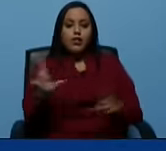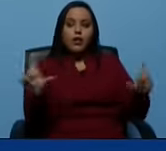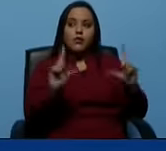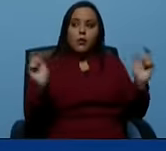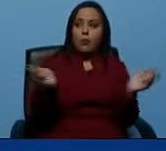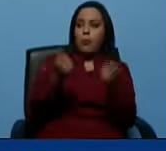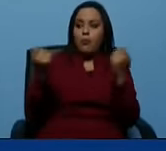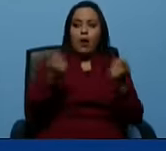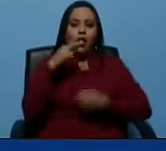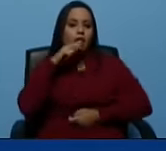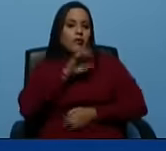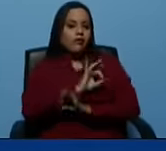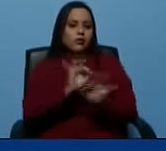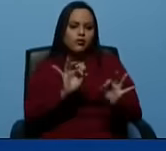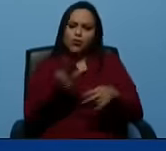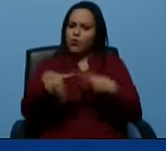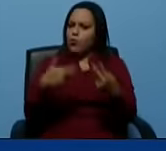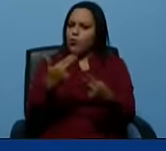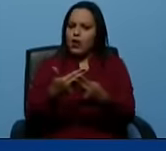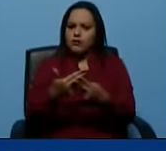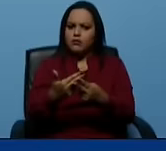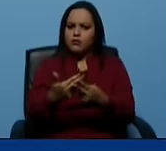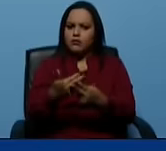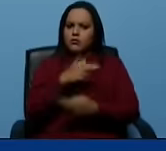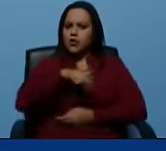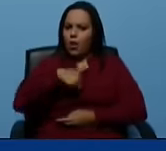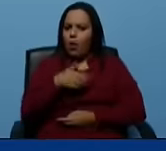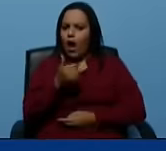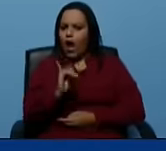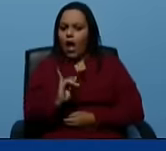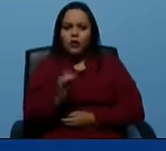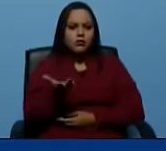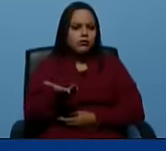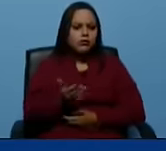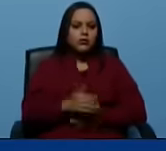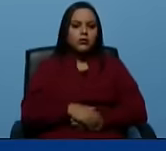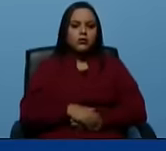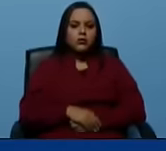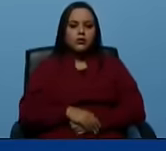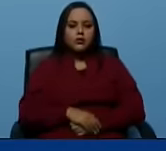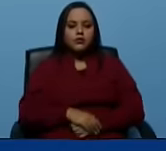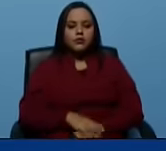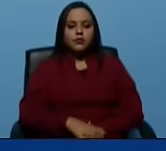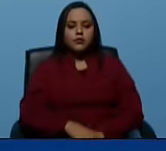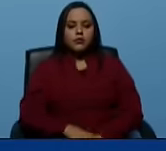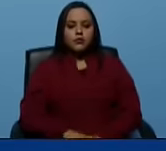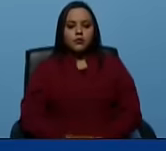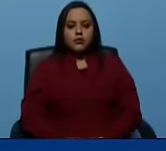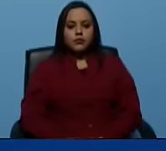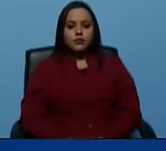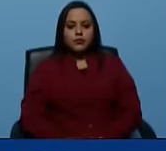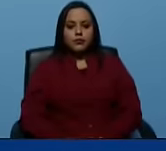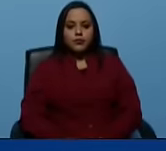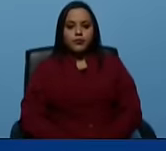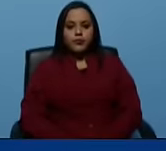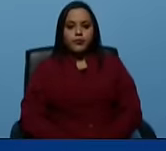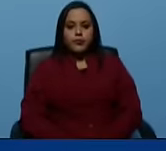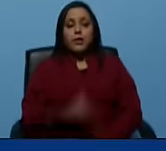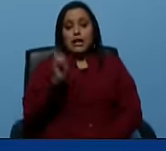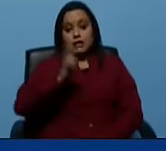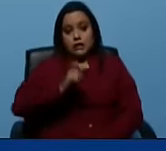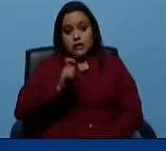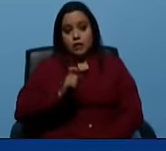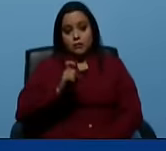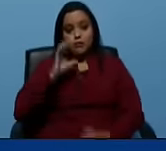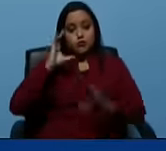verán practicar nosotros la llamada diplomacia de micrófono. Está pendiente una conversación con los